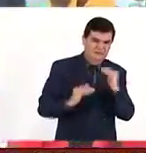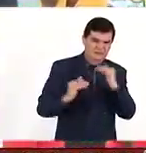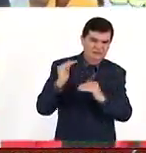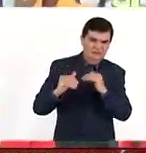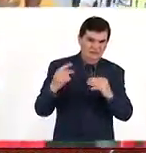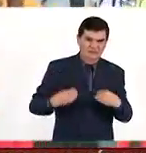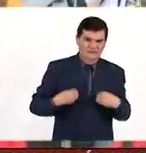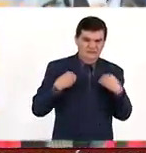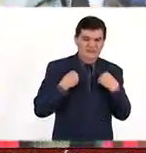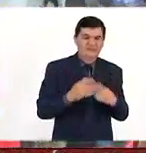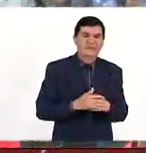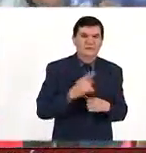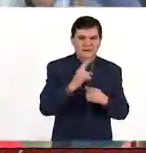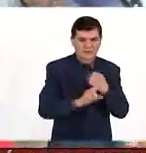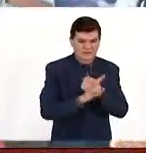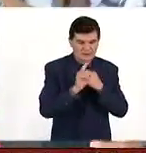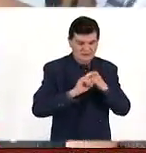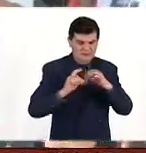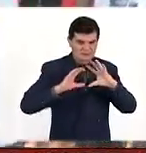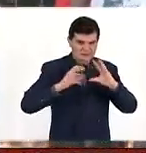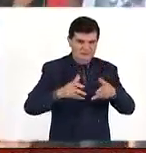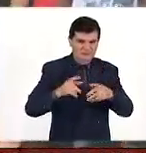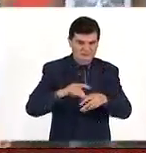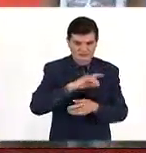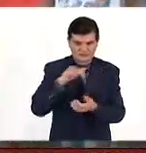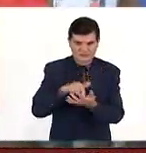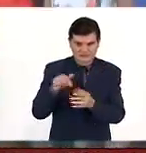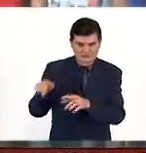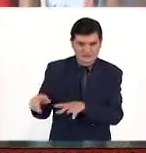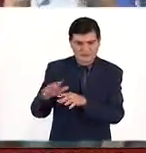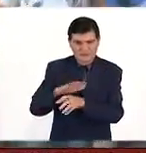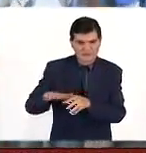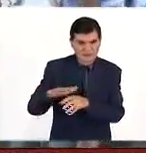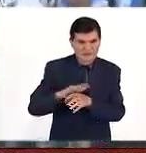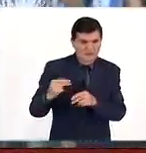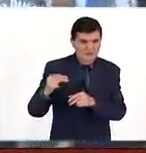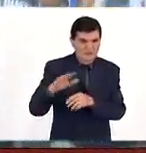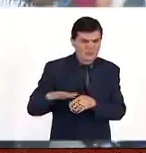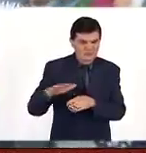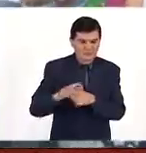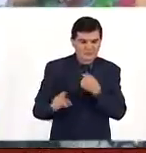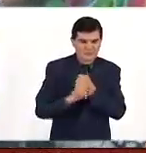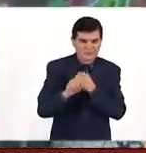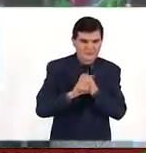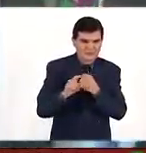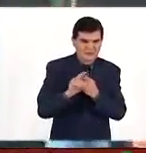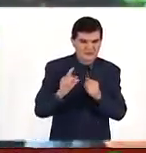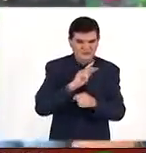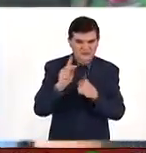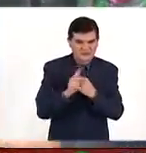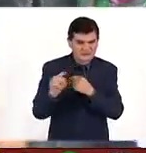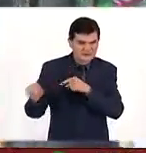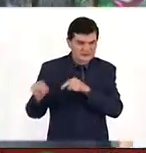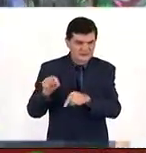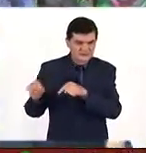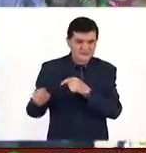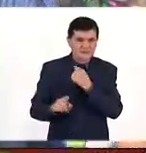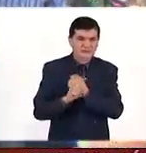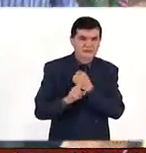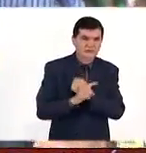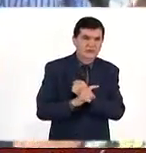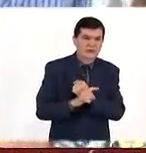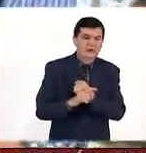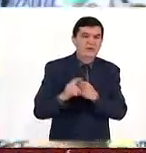nivel de vida es un problema global que se está centralizando en medio oriente norte de áfrica que son los países que están justamente con estos conflictos